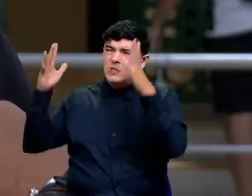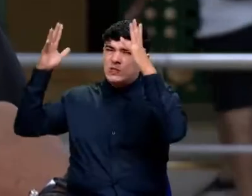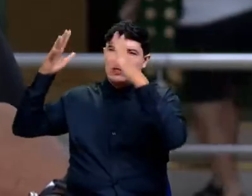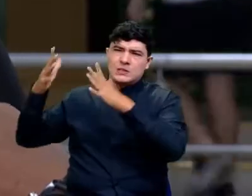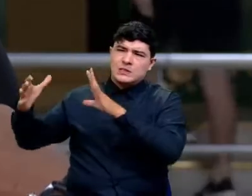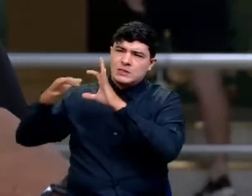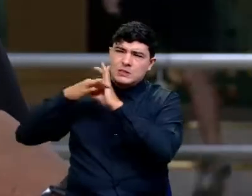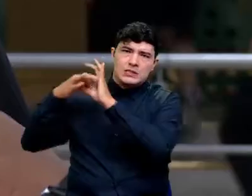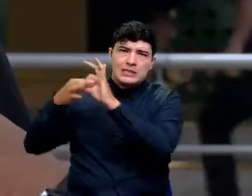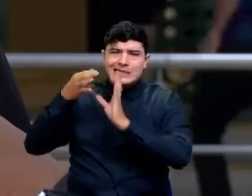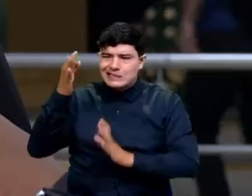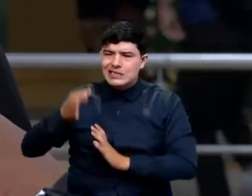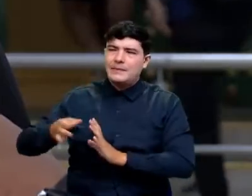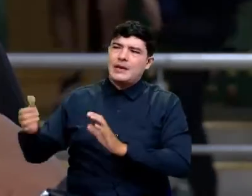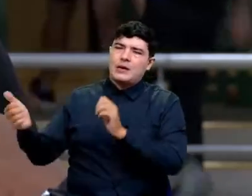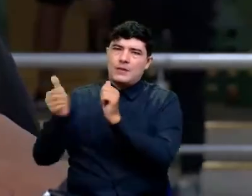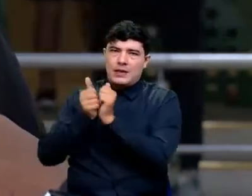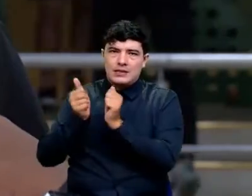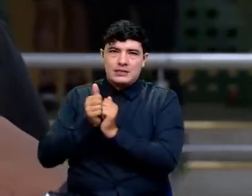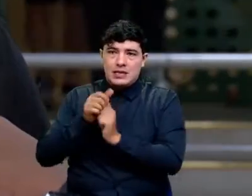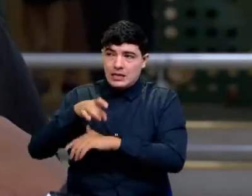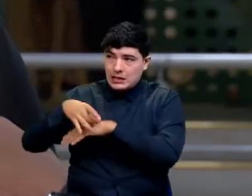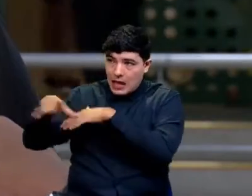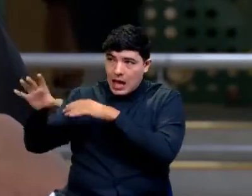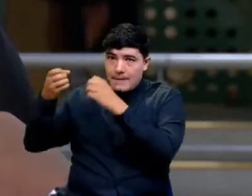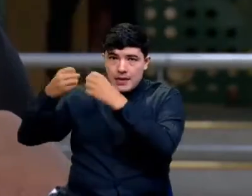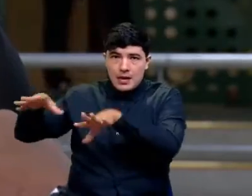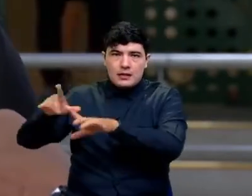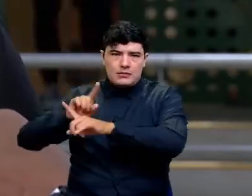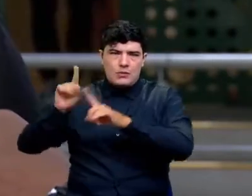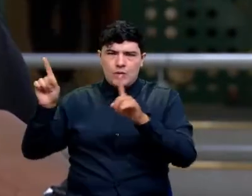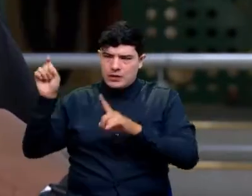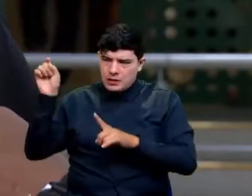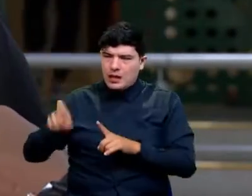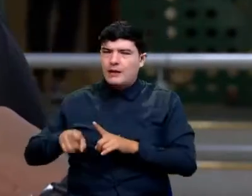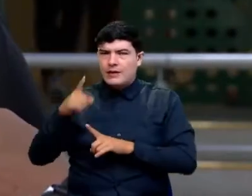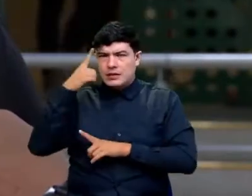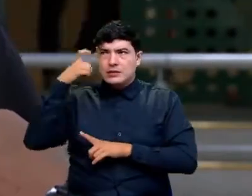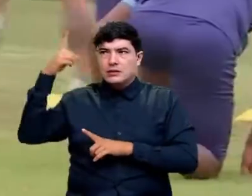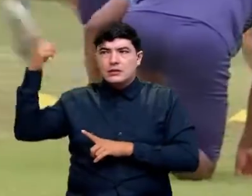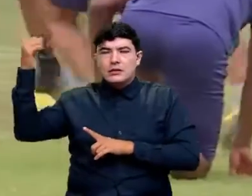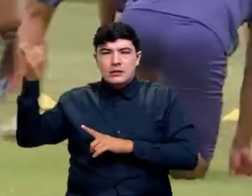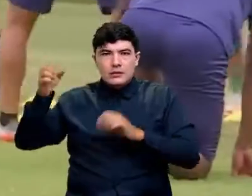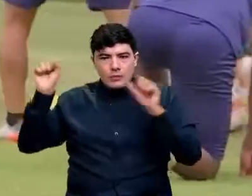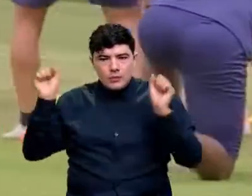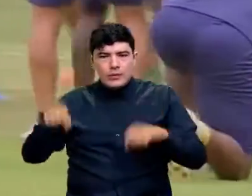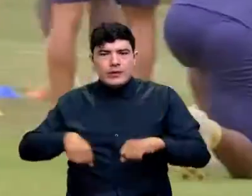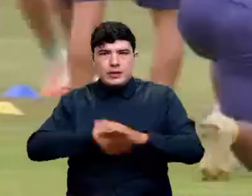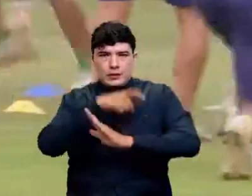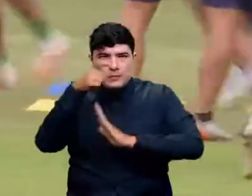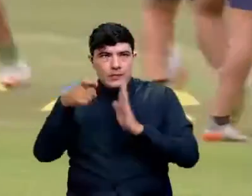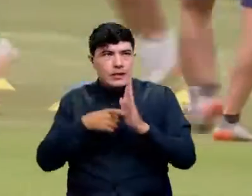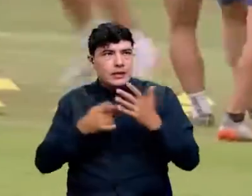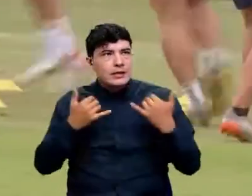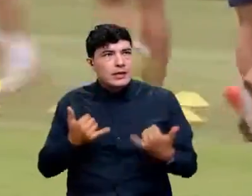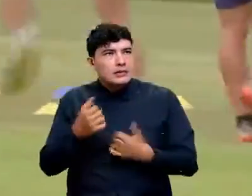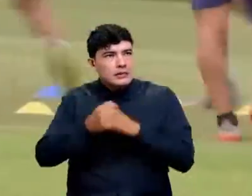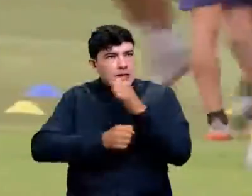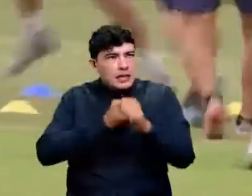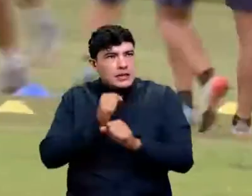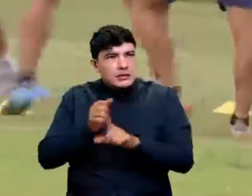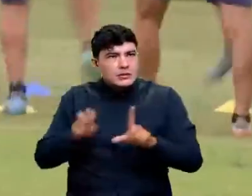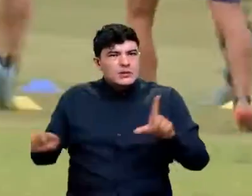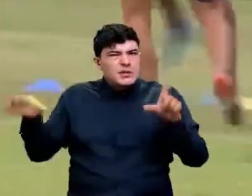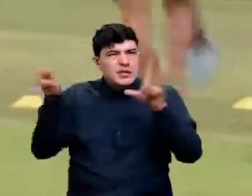nos va a acompañar no lo podemos dejar perder tenemos la ilusión de terminar un año en buena forma como